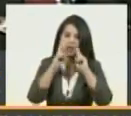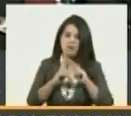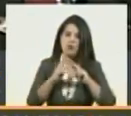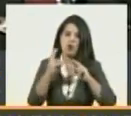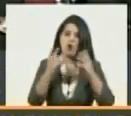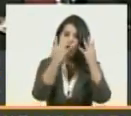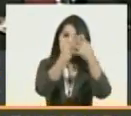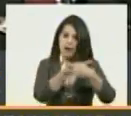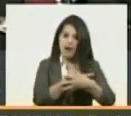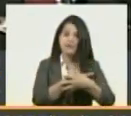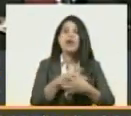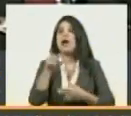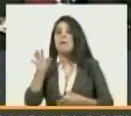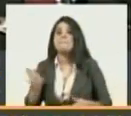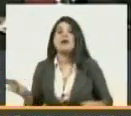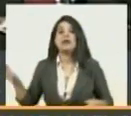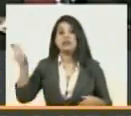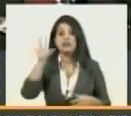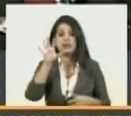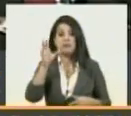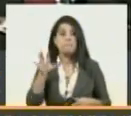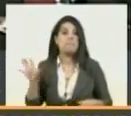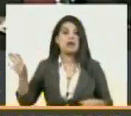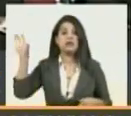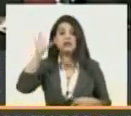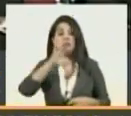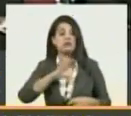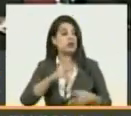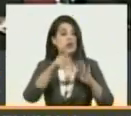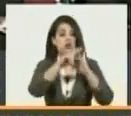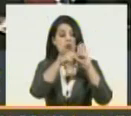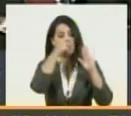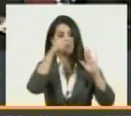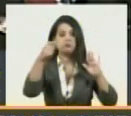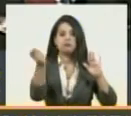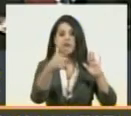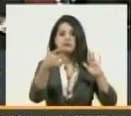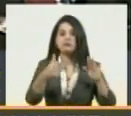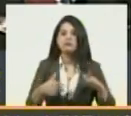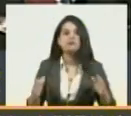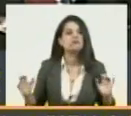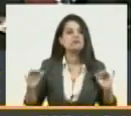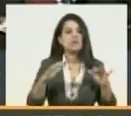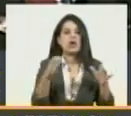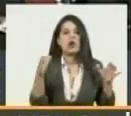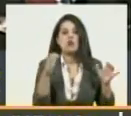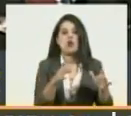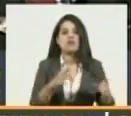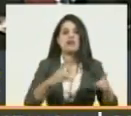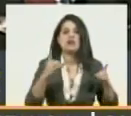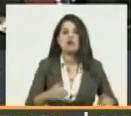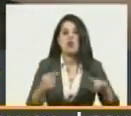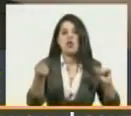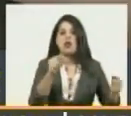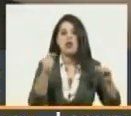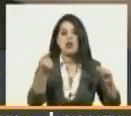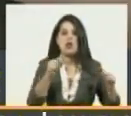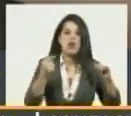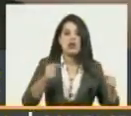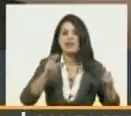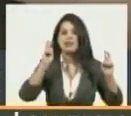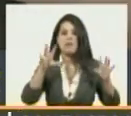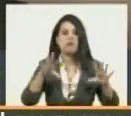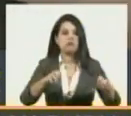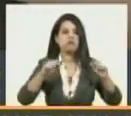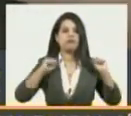cuando un grupo de países atentó contra sus normas, contra sus instituciones, y decidió tomar la